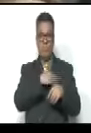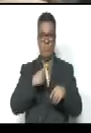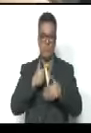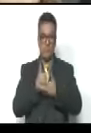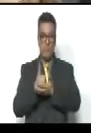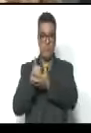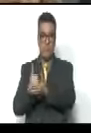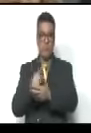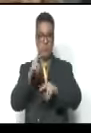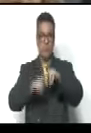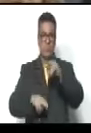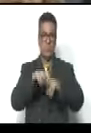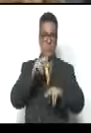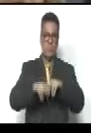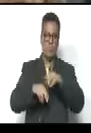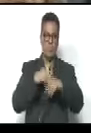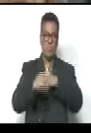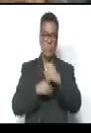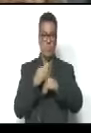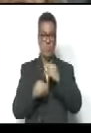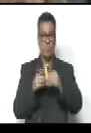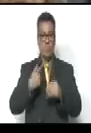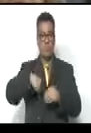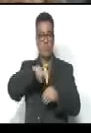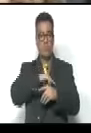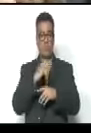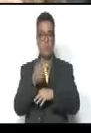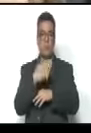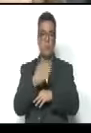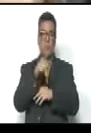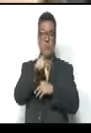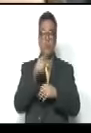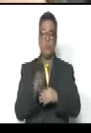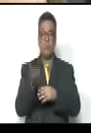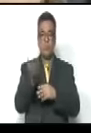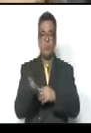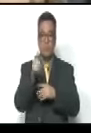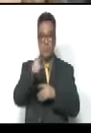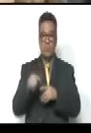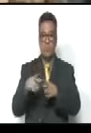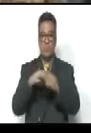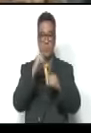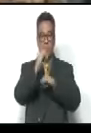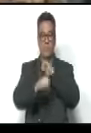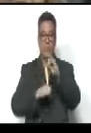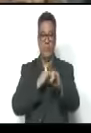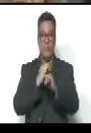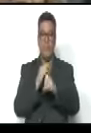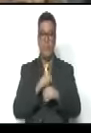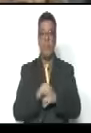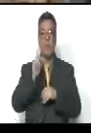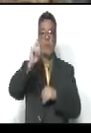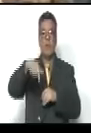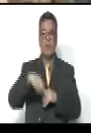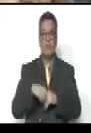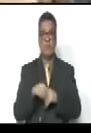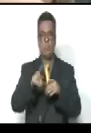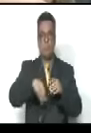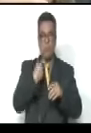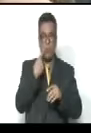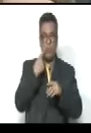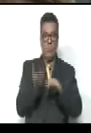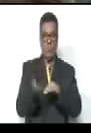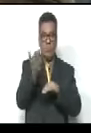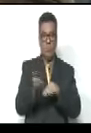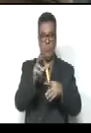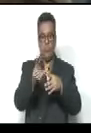ayudar a construir y ha sido una de nuestras banderas piloto en el plano internacional. También podemos